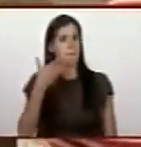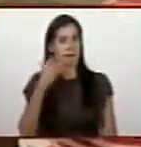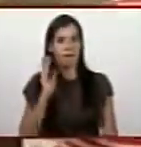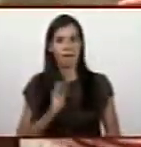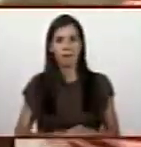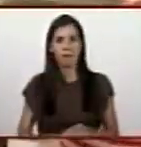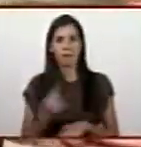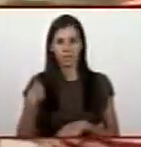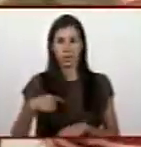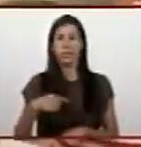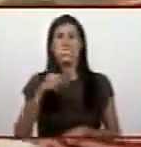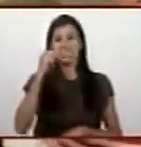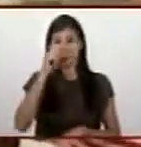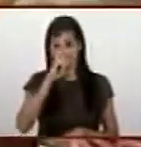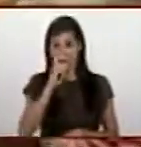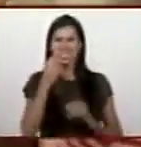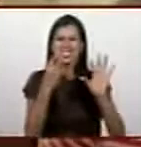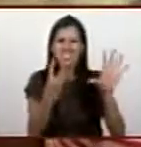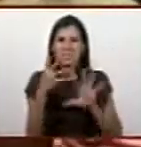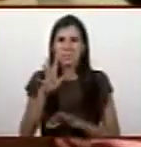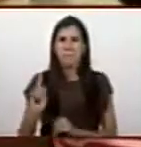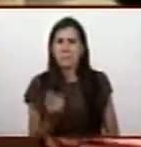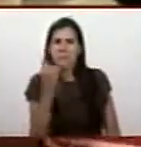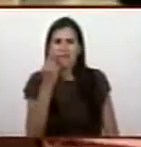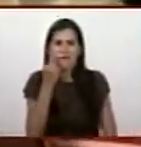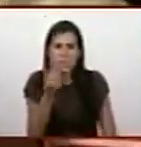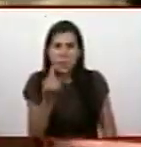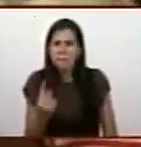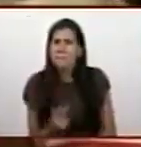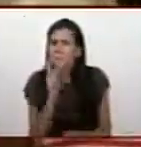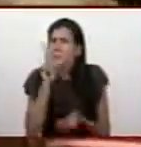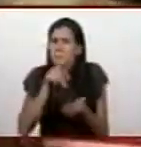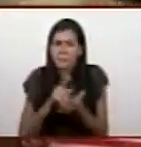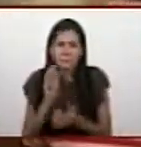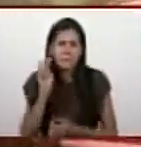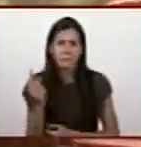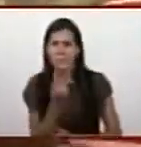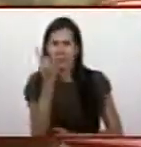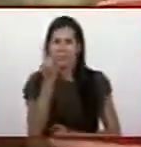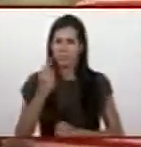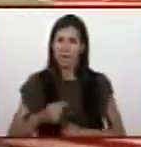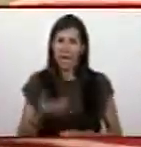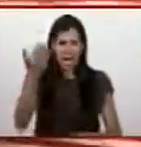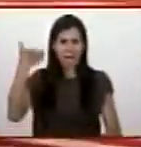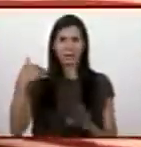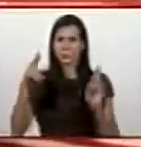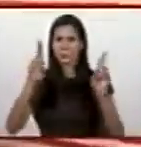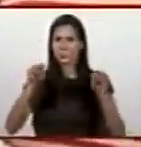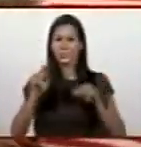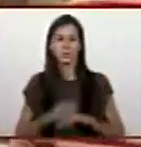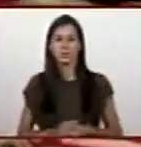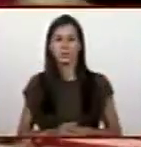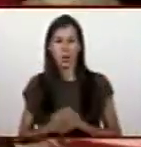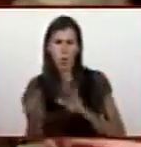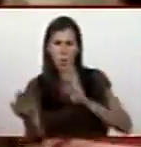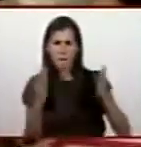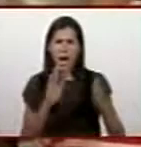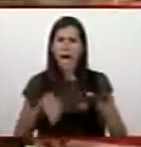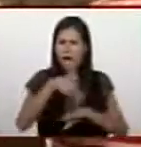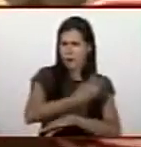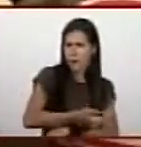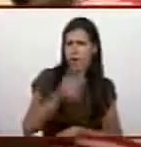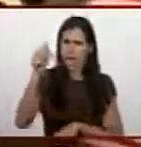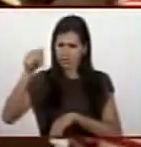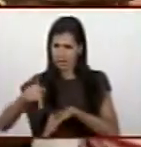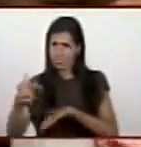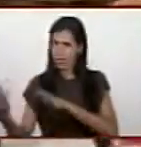Yo tengo 75 años, mi primera vez que yo veo esto, ¿sabes? 75 años. ¿Usted ha hecho alguna comparación de los precios que se puede